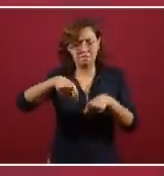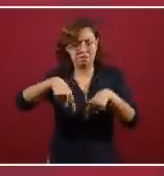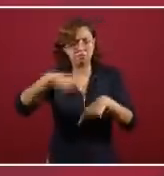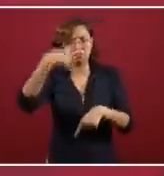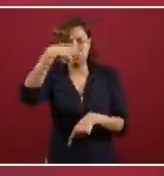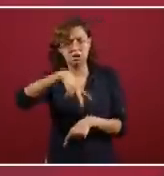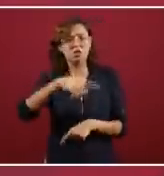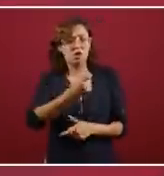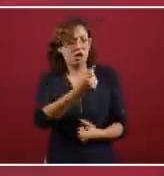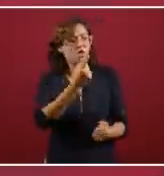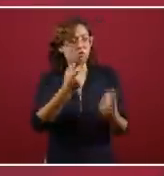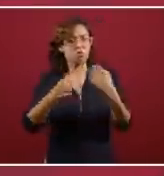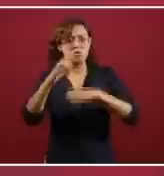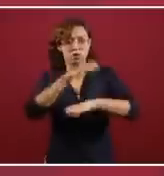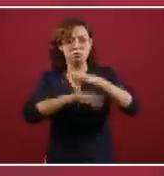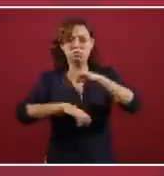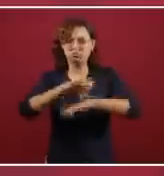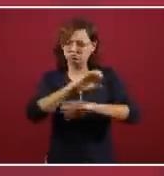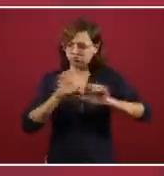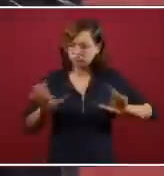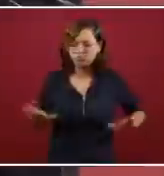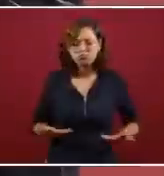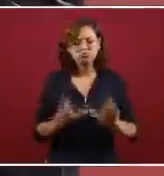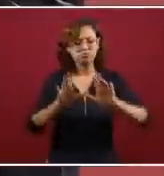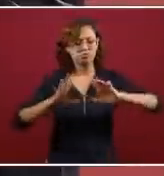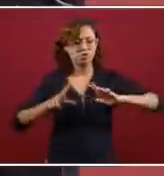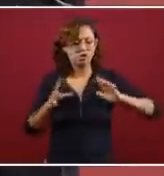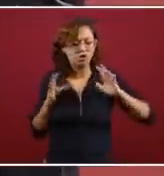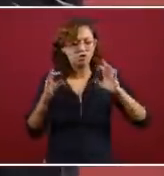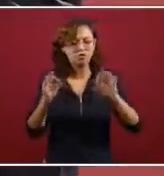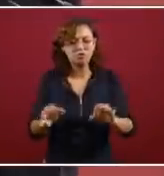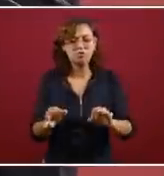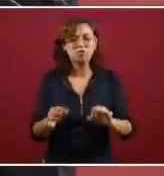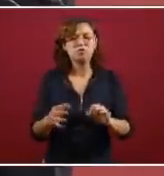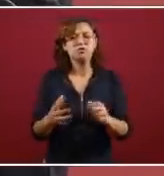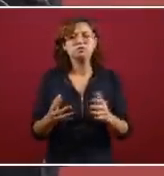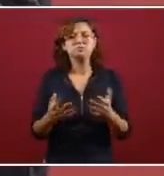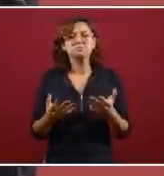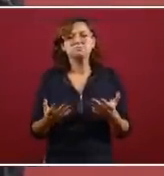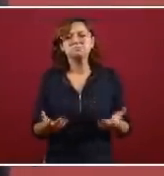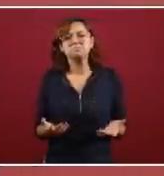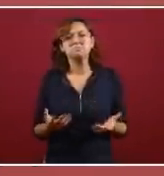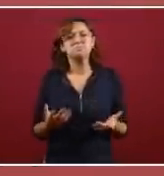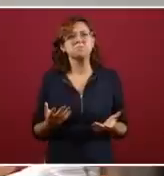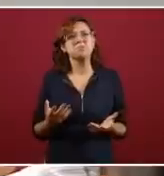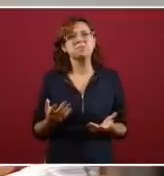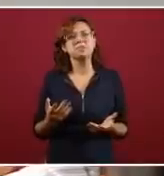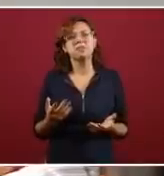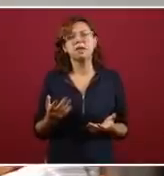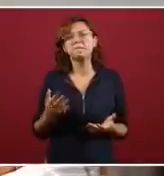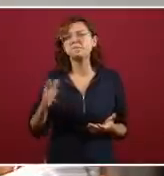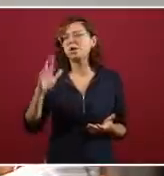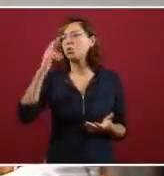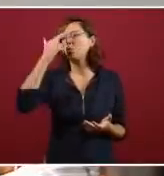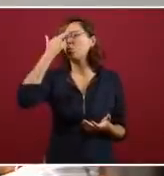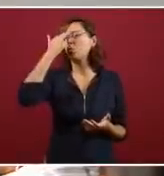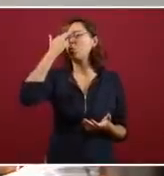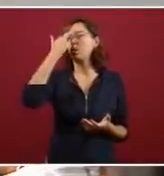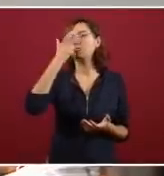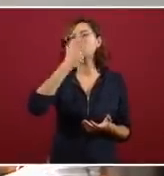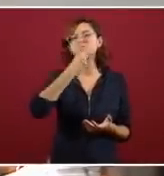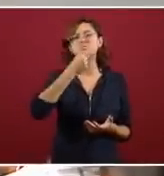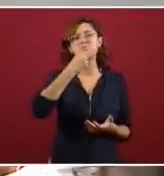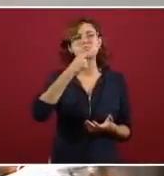¿sí? Que tienen fundaciones, ¿sí? No recuerdo ahora el caso de un señor